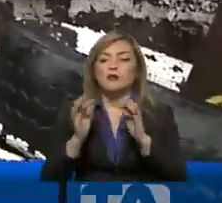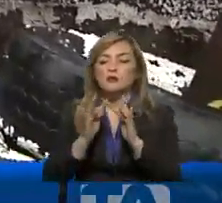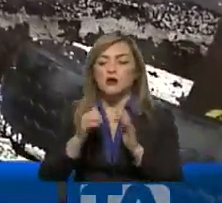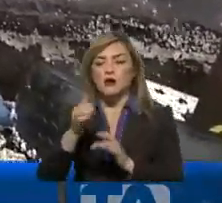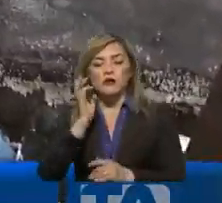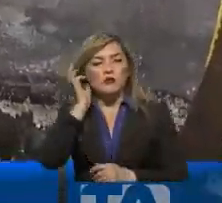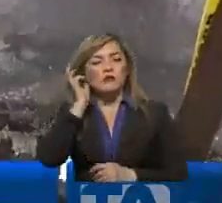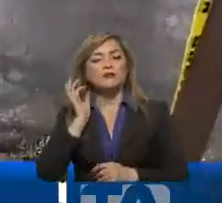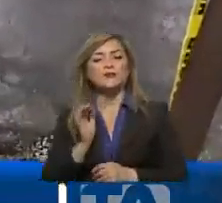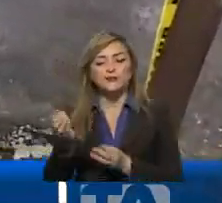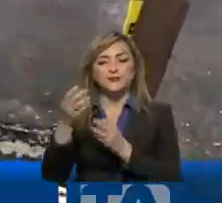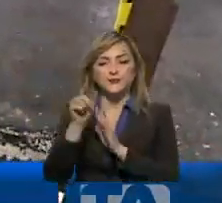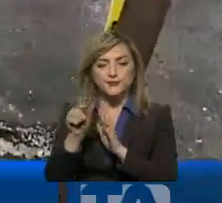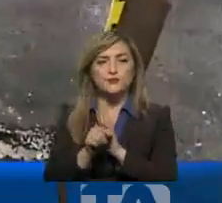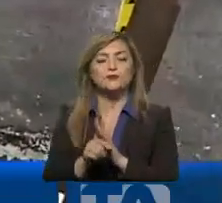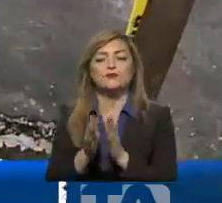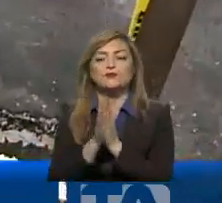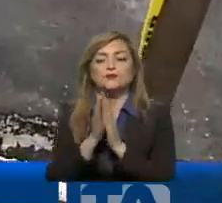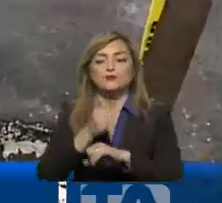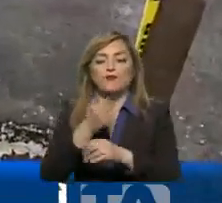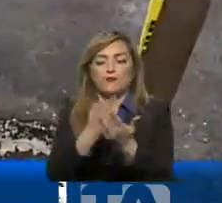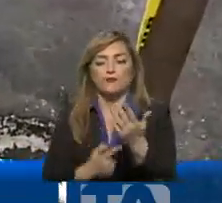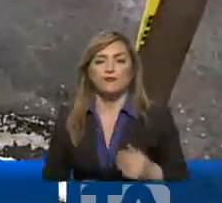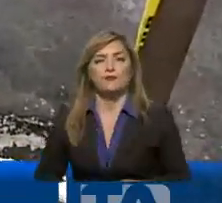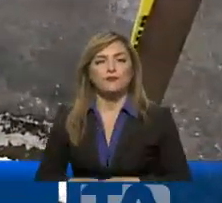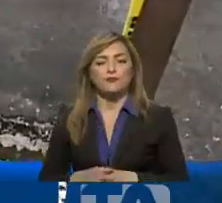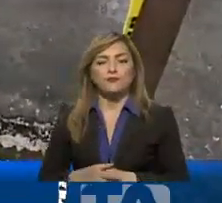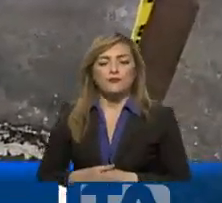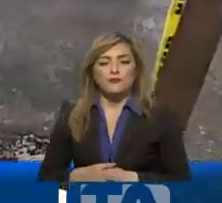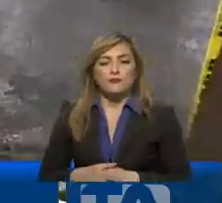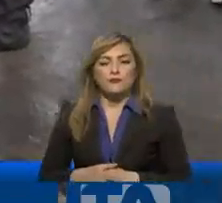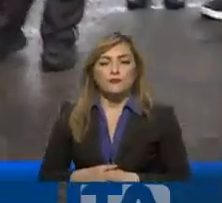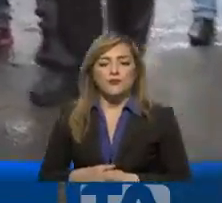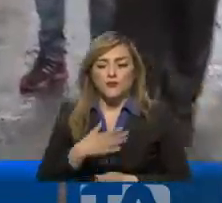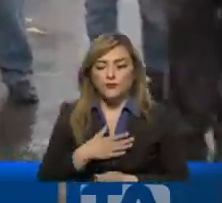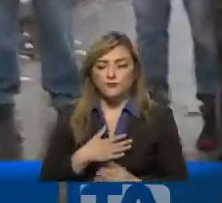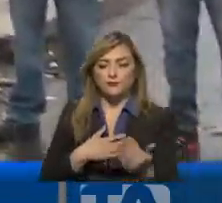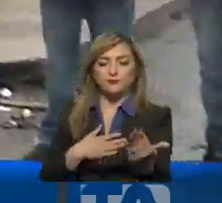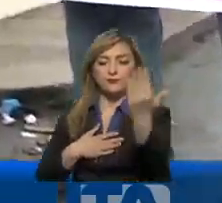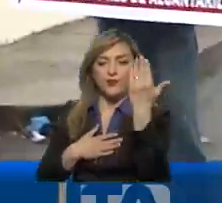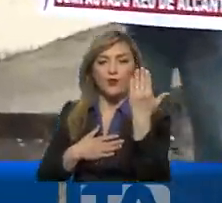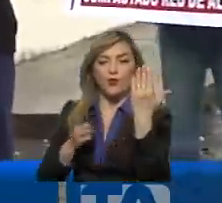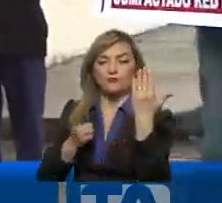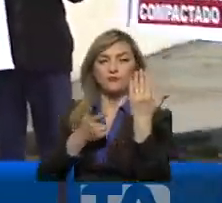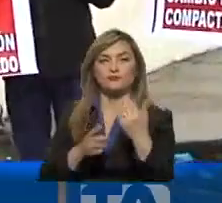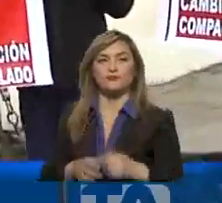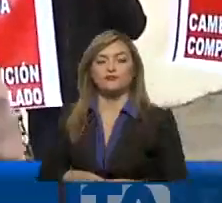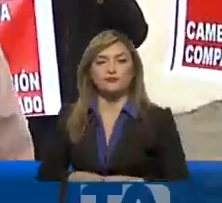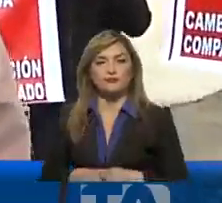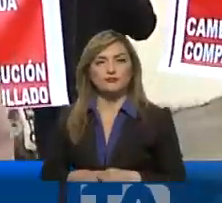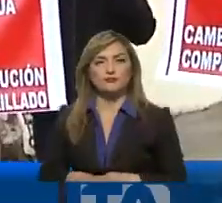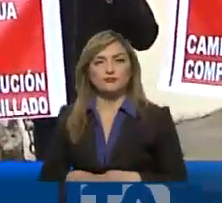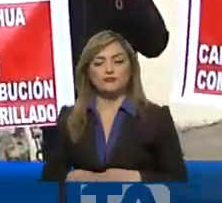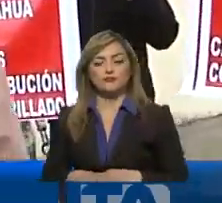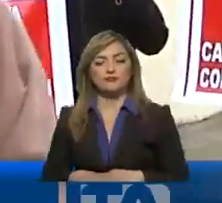otra vecina para que nos cuente qué es lo que ustedes le están pidiendo a las autoridades. Por favor, ubiquémonos hacia acá, al lado del